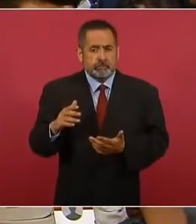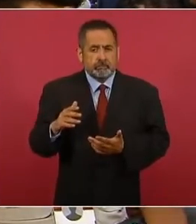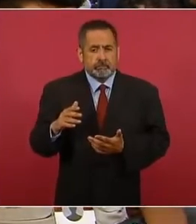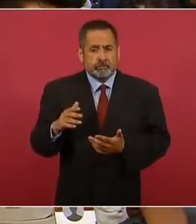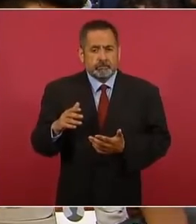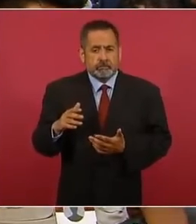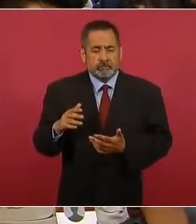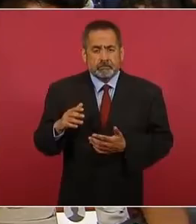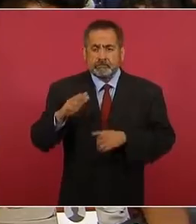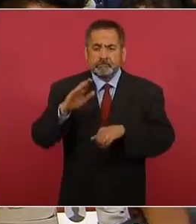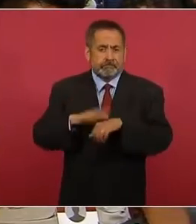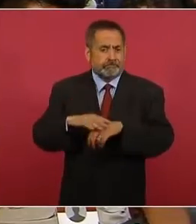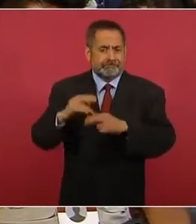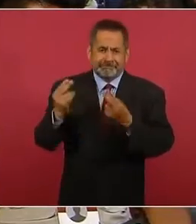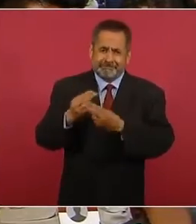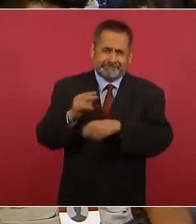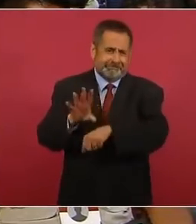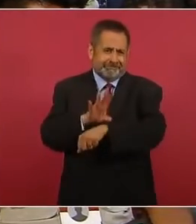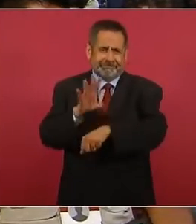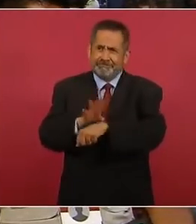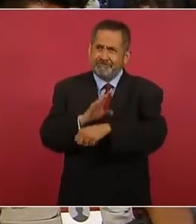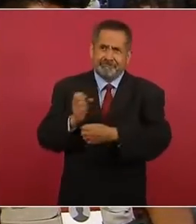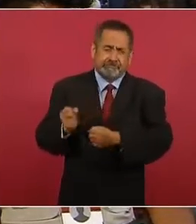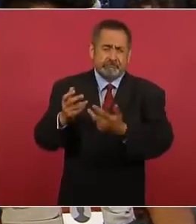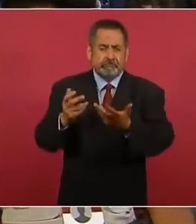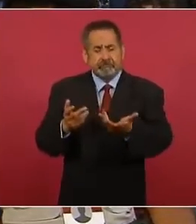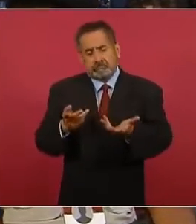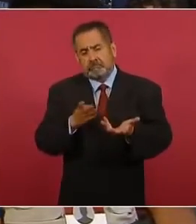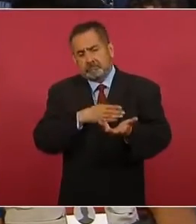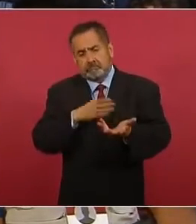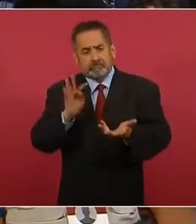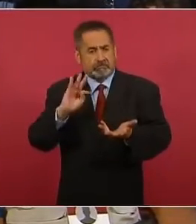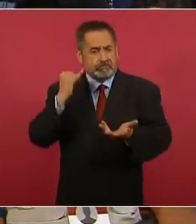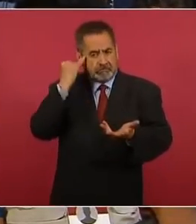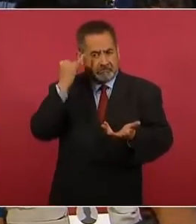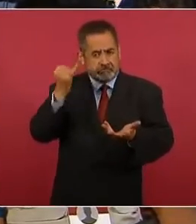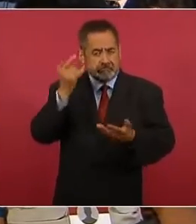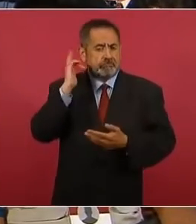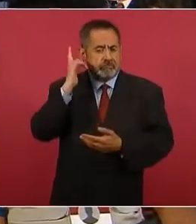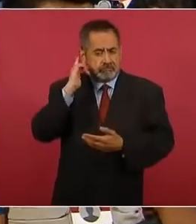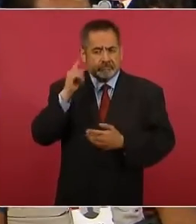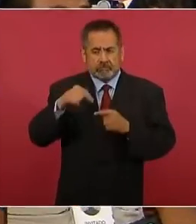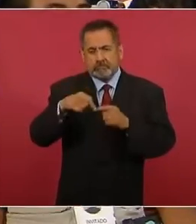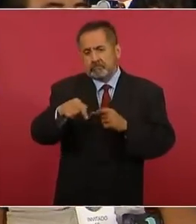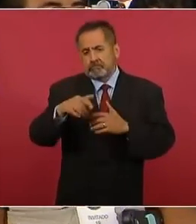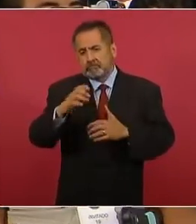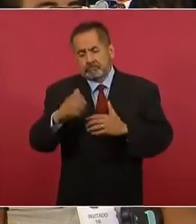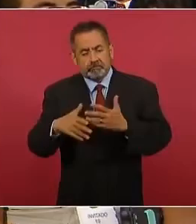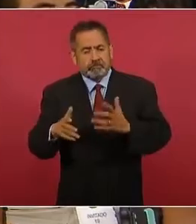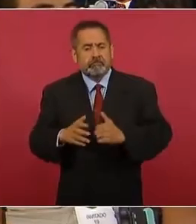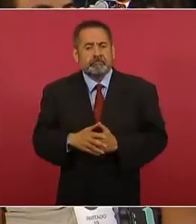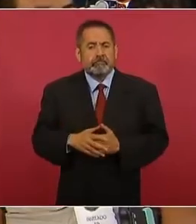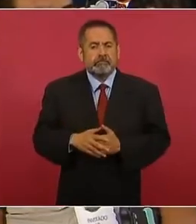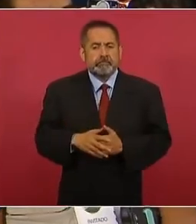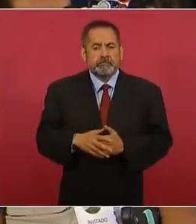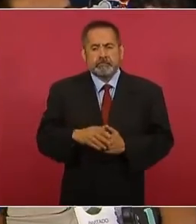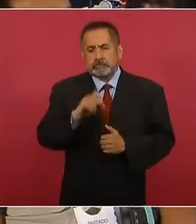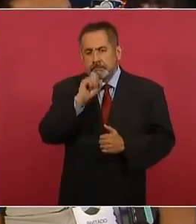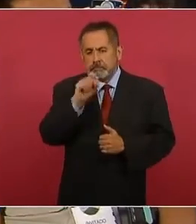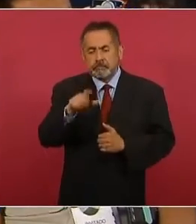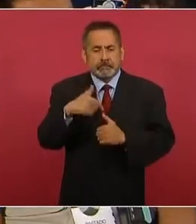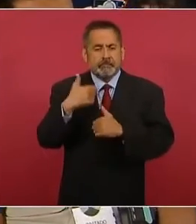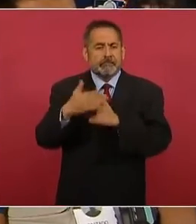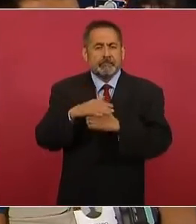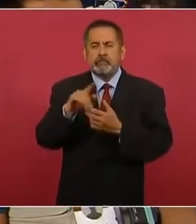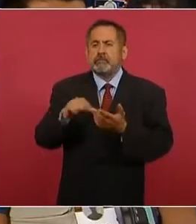pues con más demanda de electricidad, entonces eso sería muy bueno, ojalá ya se acaben estas. Y también se está construyendo otra